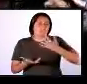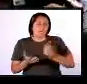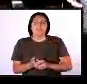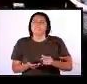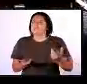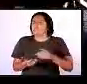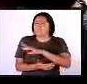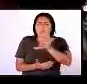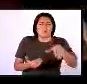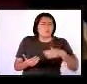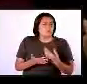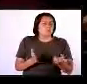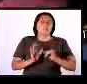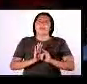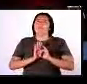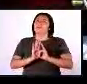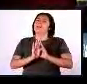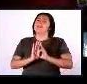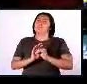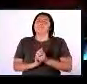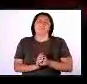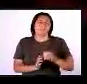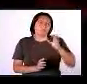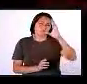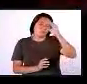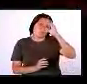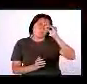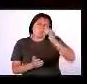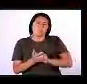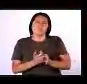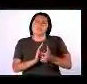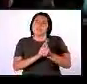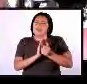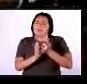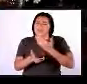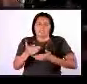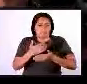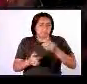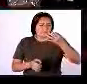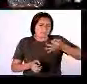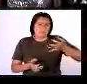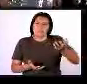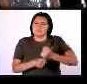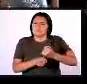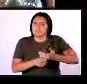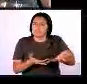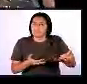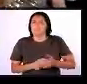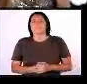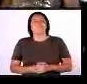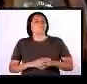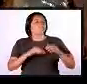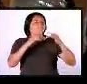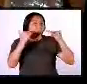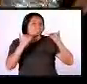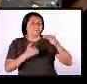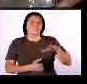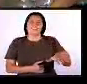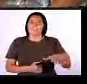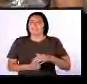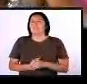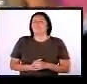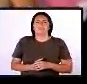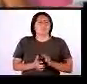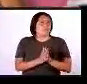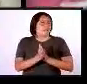todo sea para mejorar la imagen de nuestros chicos con habilidades diferentes, que sean trabajadores de verdad. La sonrisa de